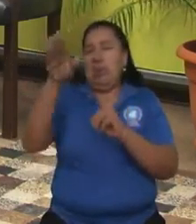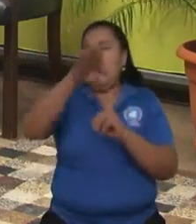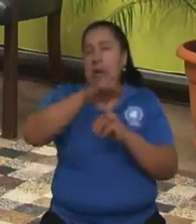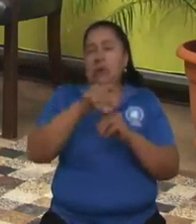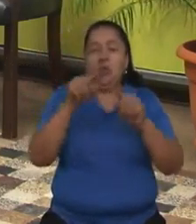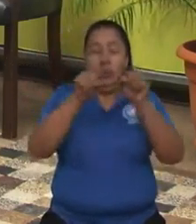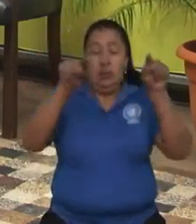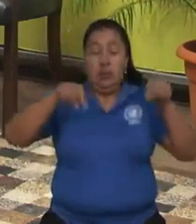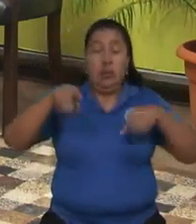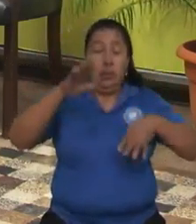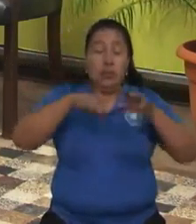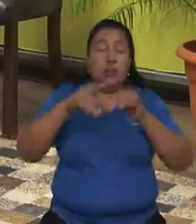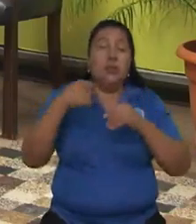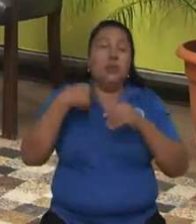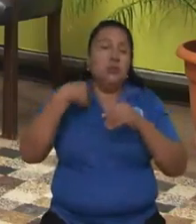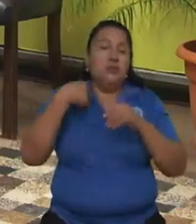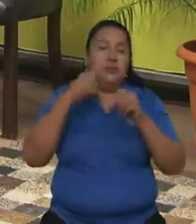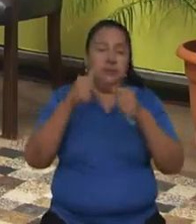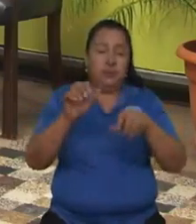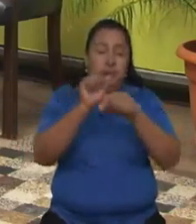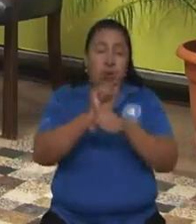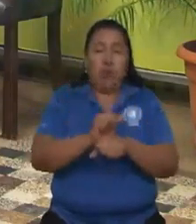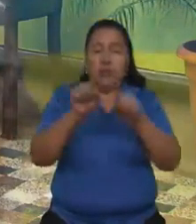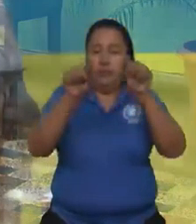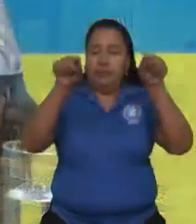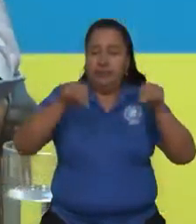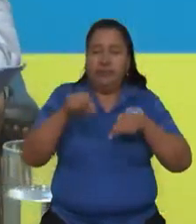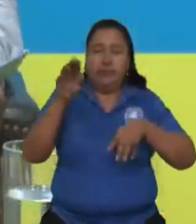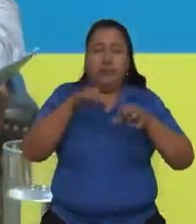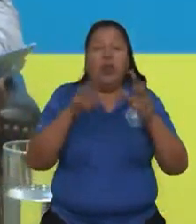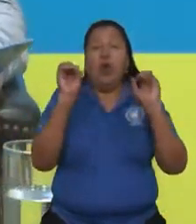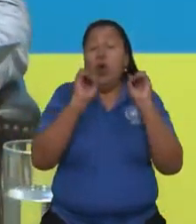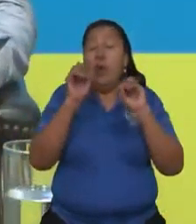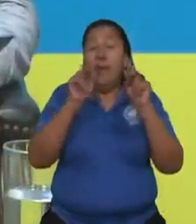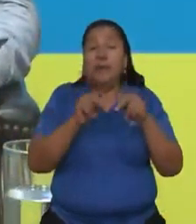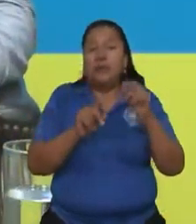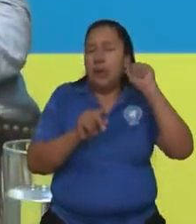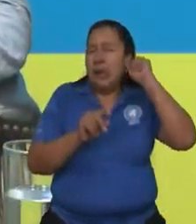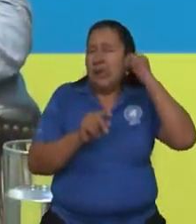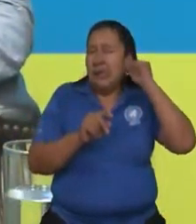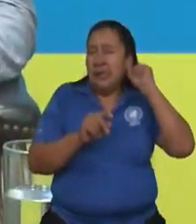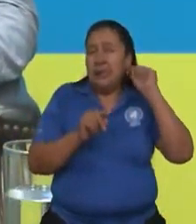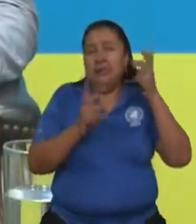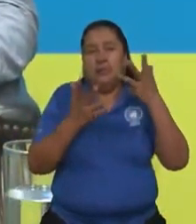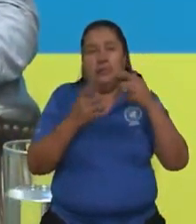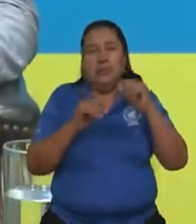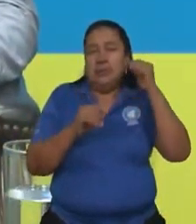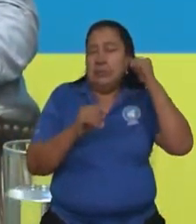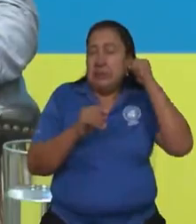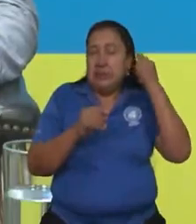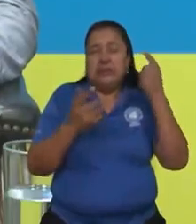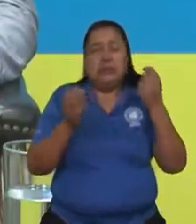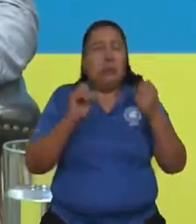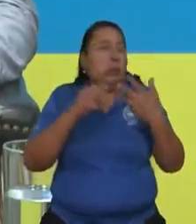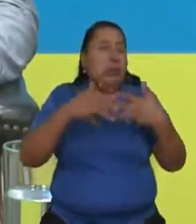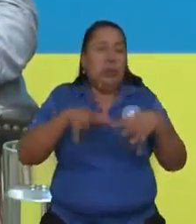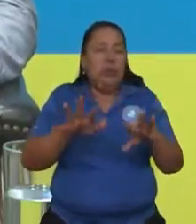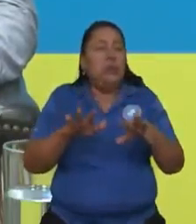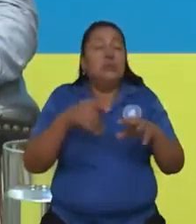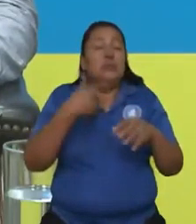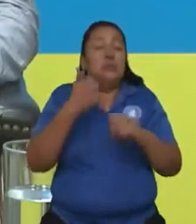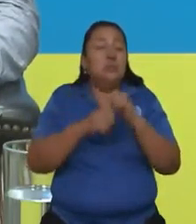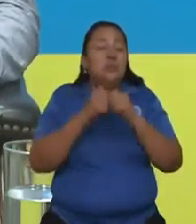que sí, bueno, deben ser iguales, ¿verdad? Los síntomas entre una persona que pueda tener una infección en el oído causada por agua, por introducción